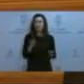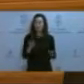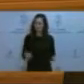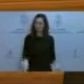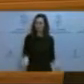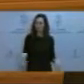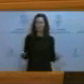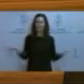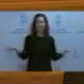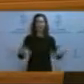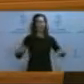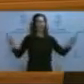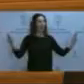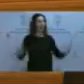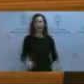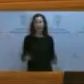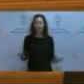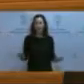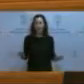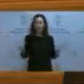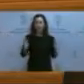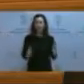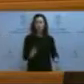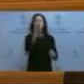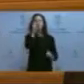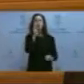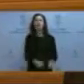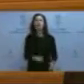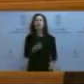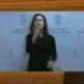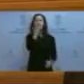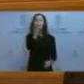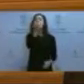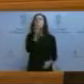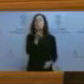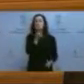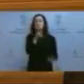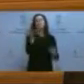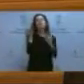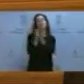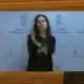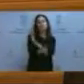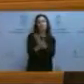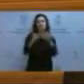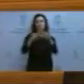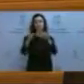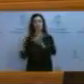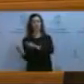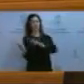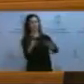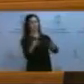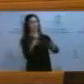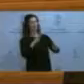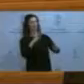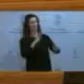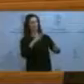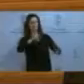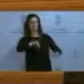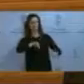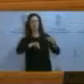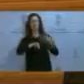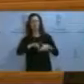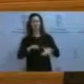ni una disculpa del secretario general de la Federación Socialista Asturiana. Eso es lo que hace que los asturianos sintamos vergüenza. Por eso no podemos